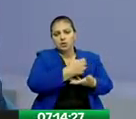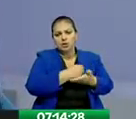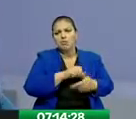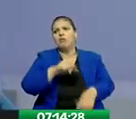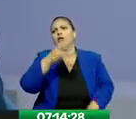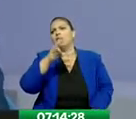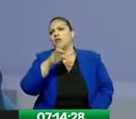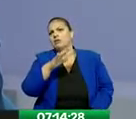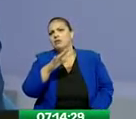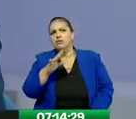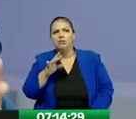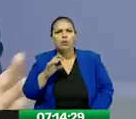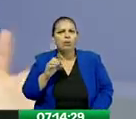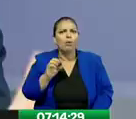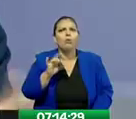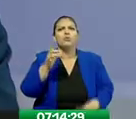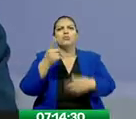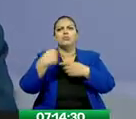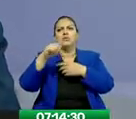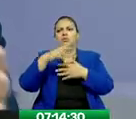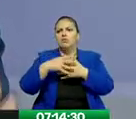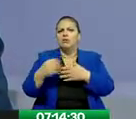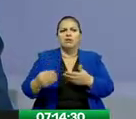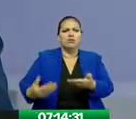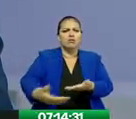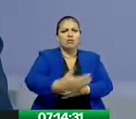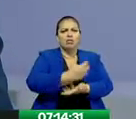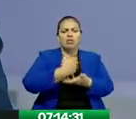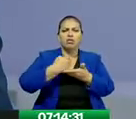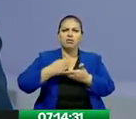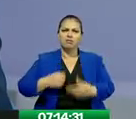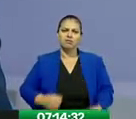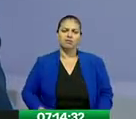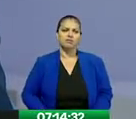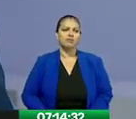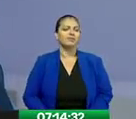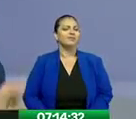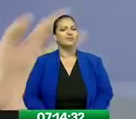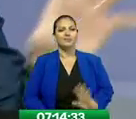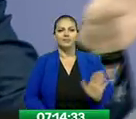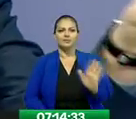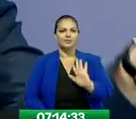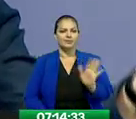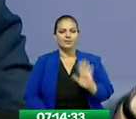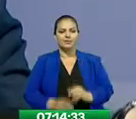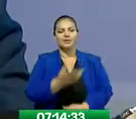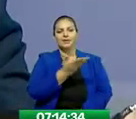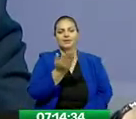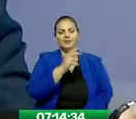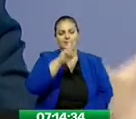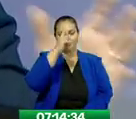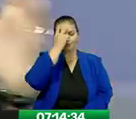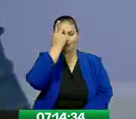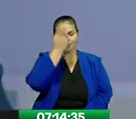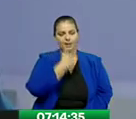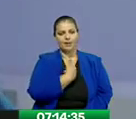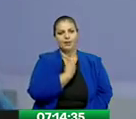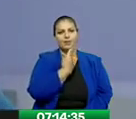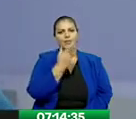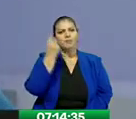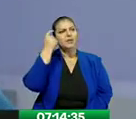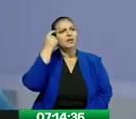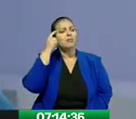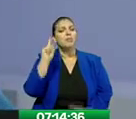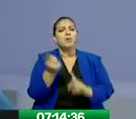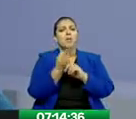productivo, y creo también que hay una idea equivocada. Se piensa que hay que primero resolver el problema fiscal y luego pensar